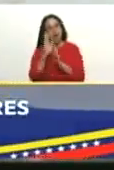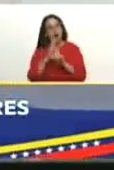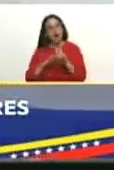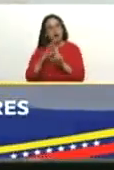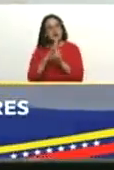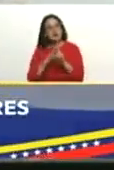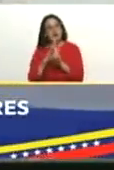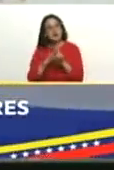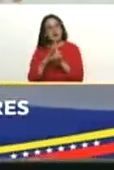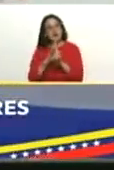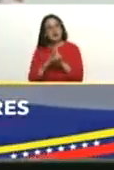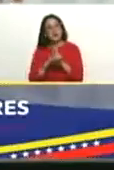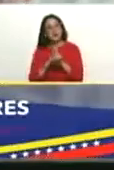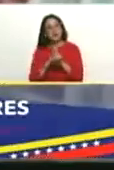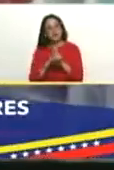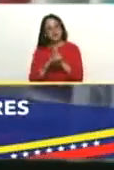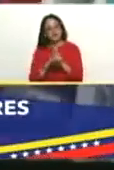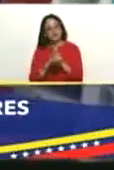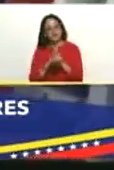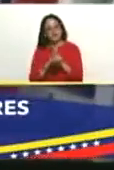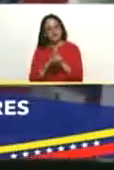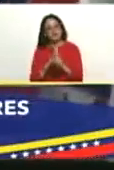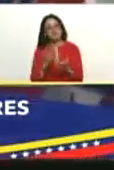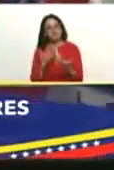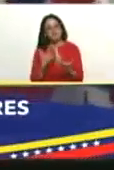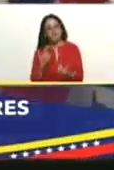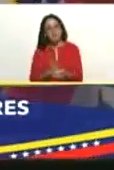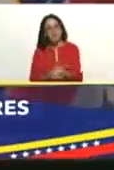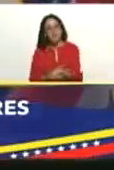oro, mi amigo, el gordito de oro que ha sido su vivienda. Tenga, hermano.